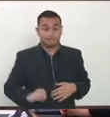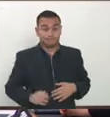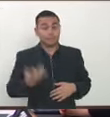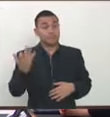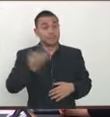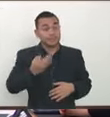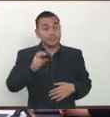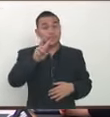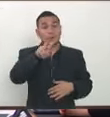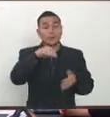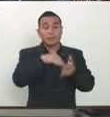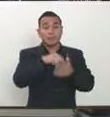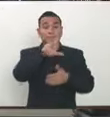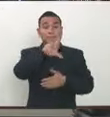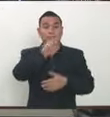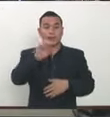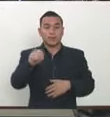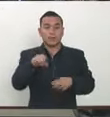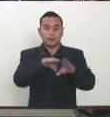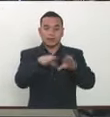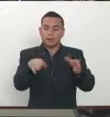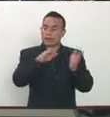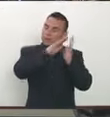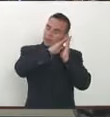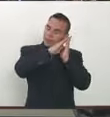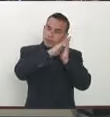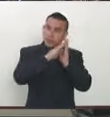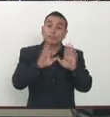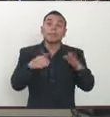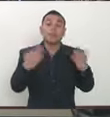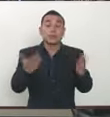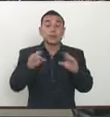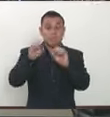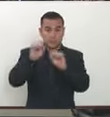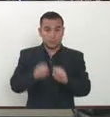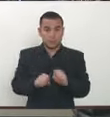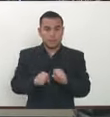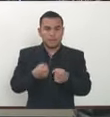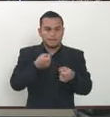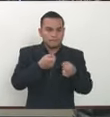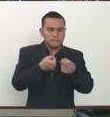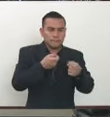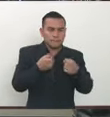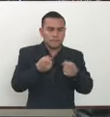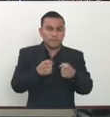estas 2,300 camas. Y con estas 2,300 camas podremos tener